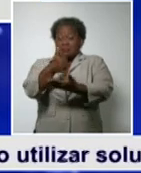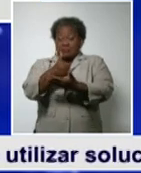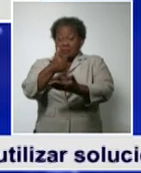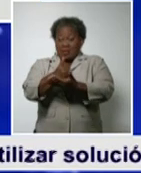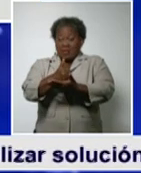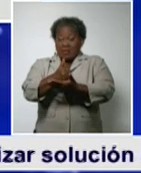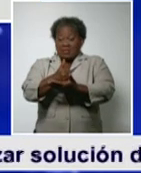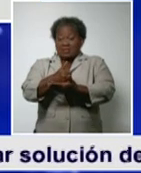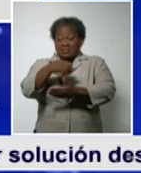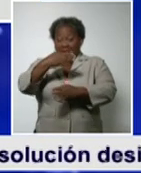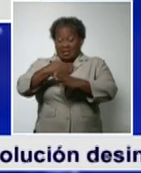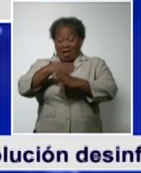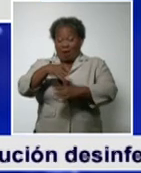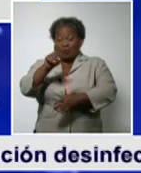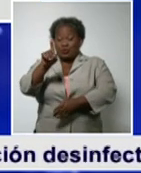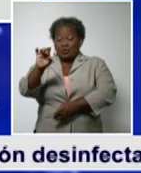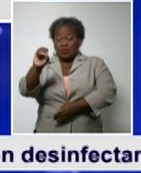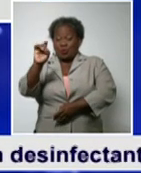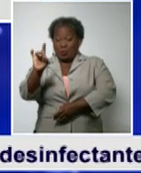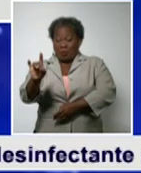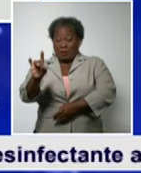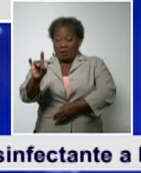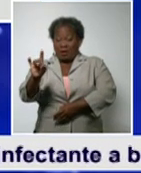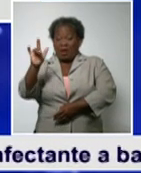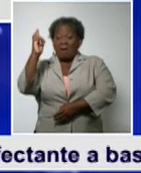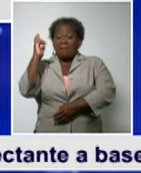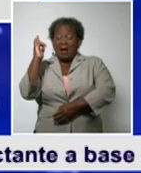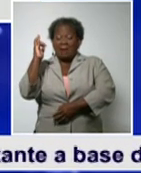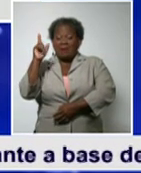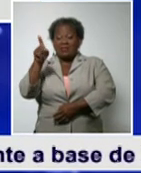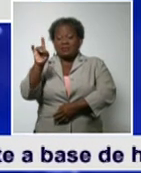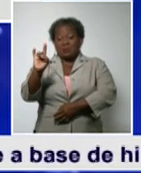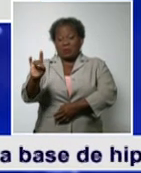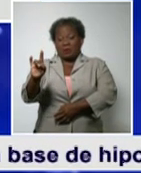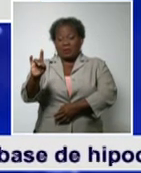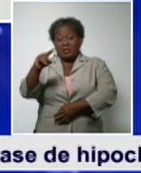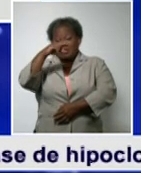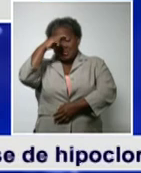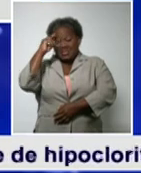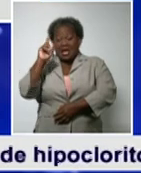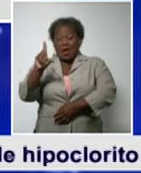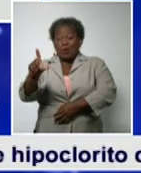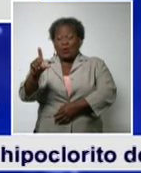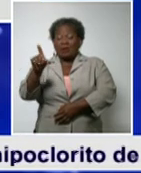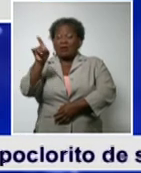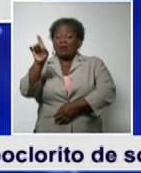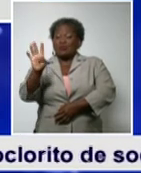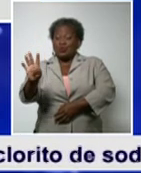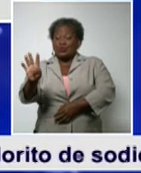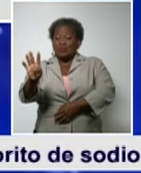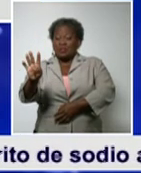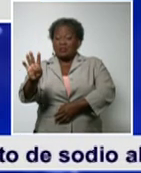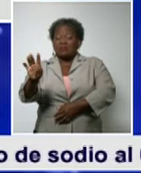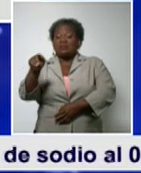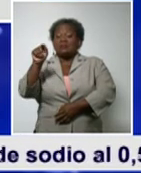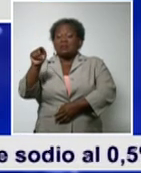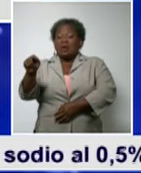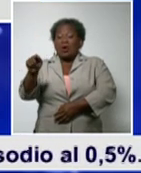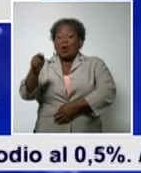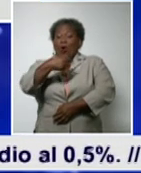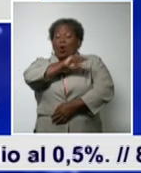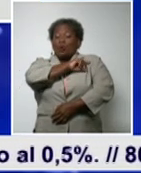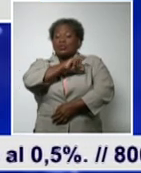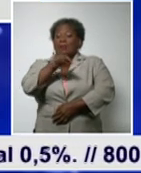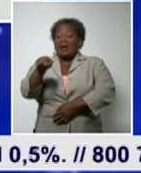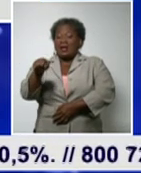109. Palma Soriano 19. San Luis 14, Contramaestre 12. Mella